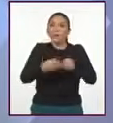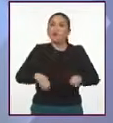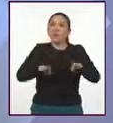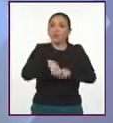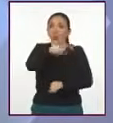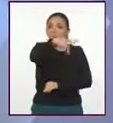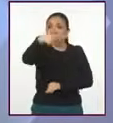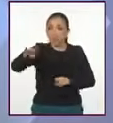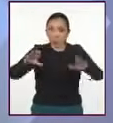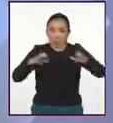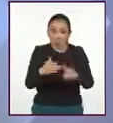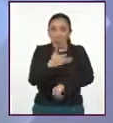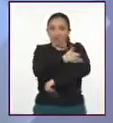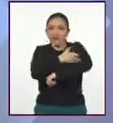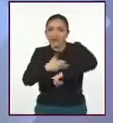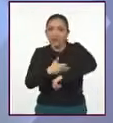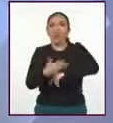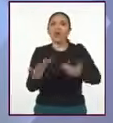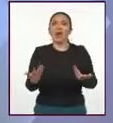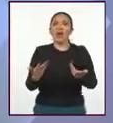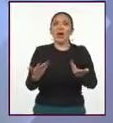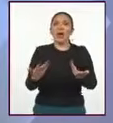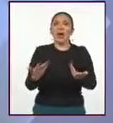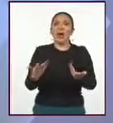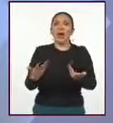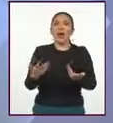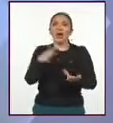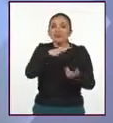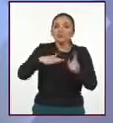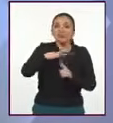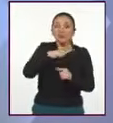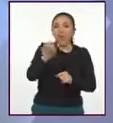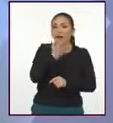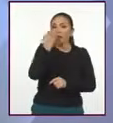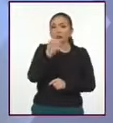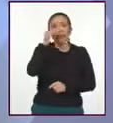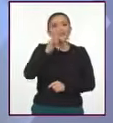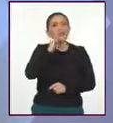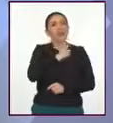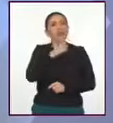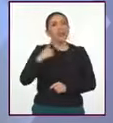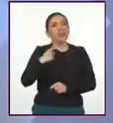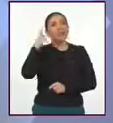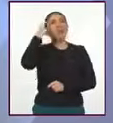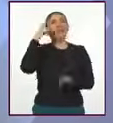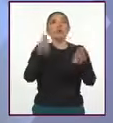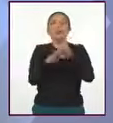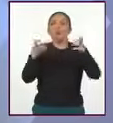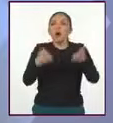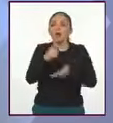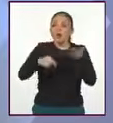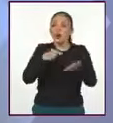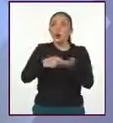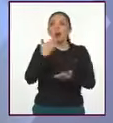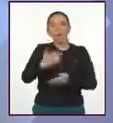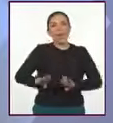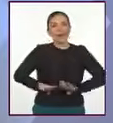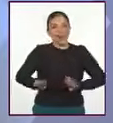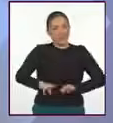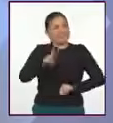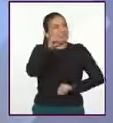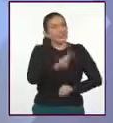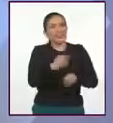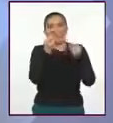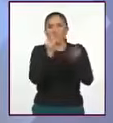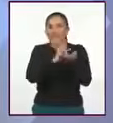comunidad, nuestras familias y sobre todo nuestros entornos escolares siempre busquemos generar estos espacios adecuados. De verdad,